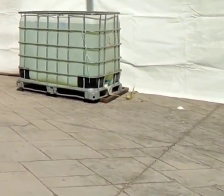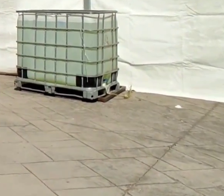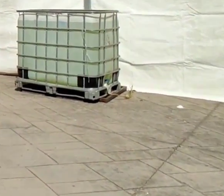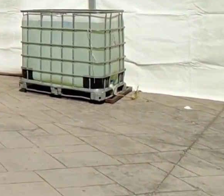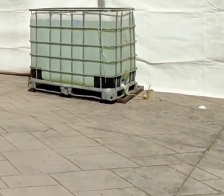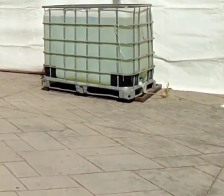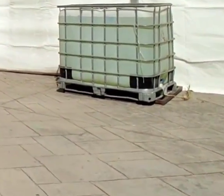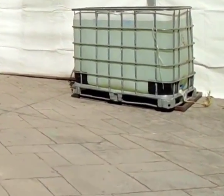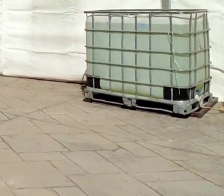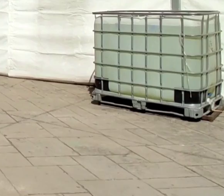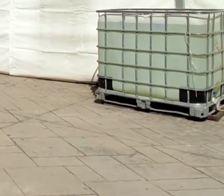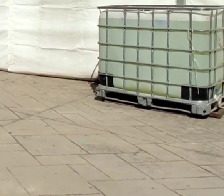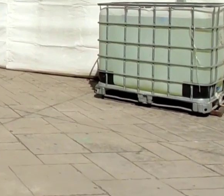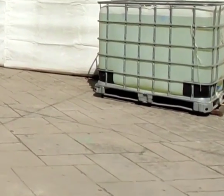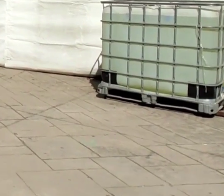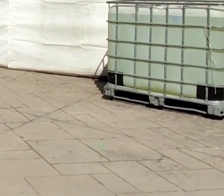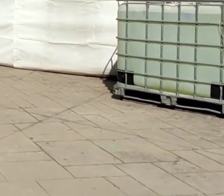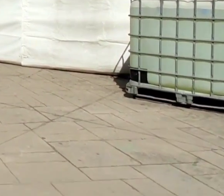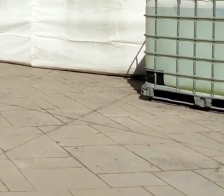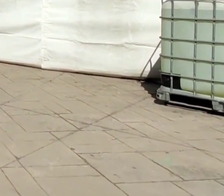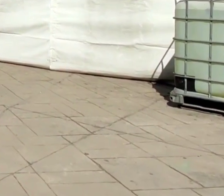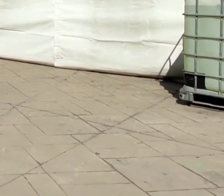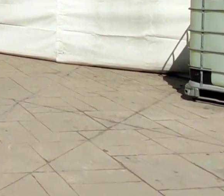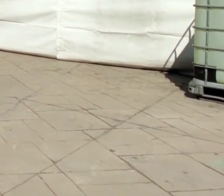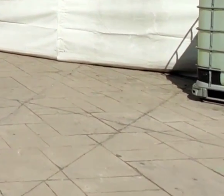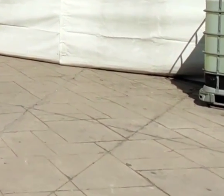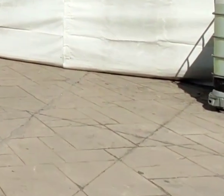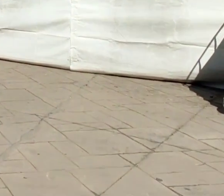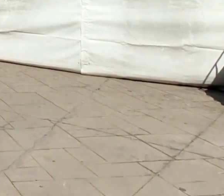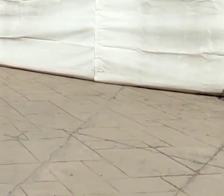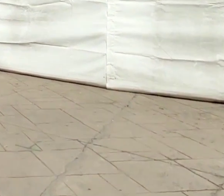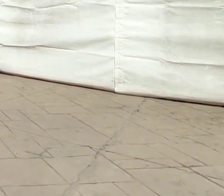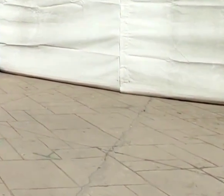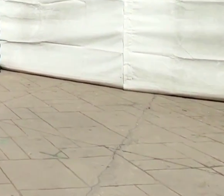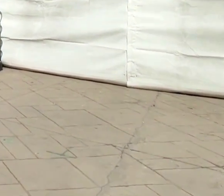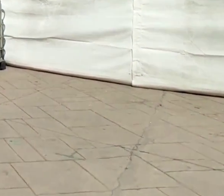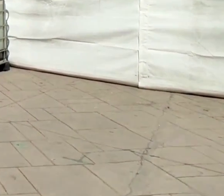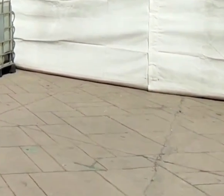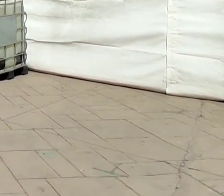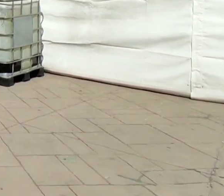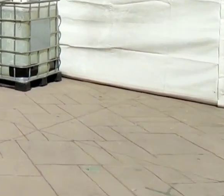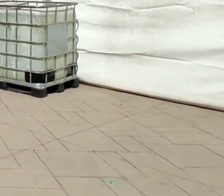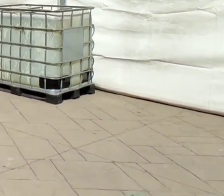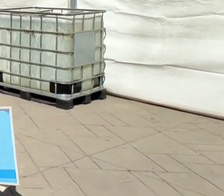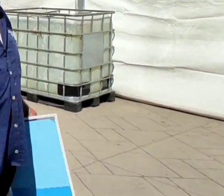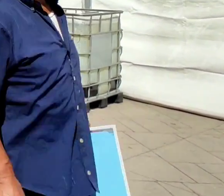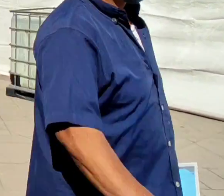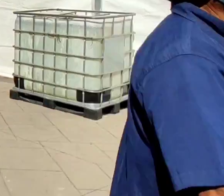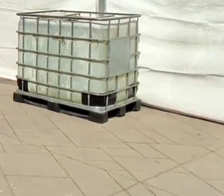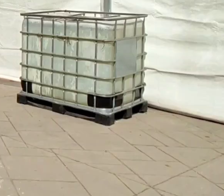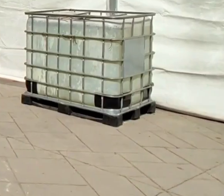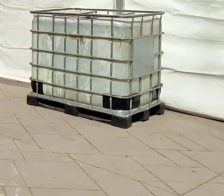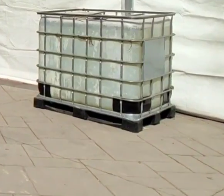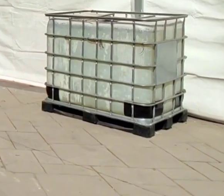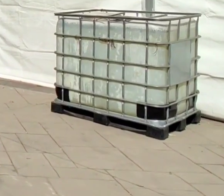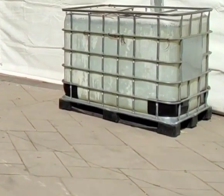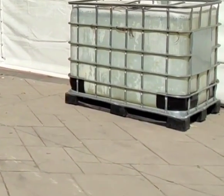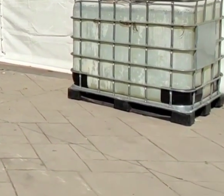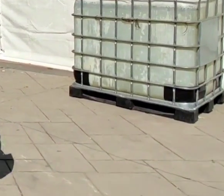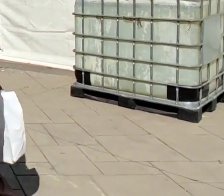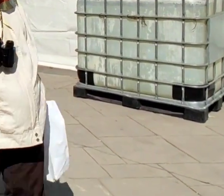letras rojas. Te sale una campanita, ponle donde dice todas. Permíteme llevarte la información